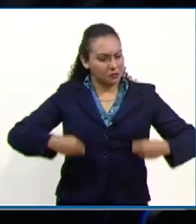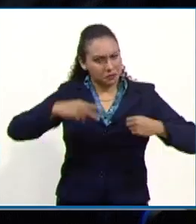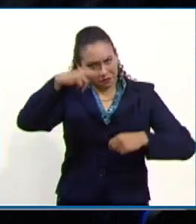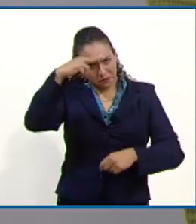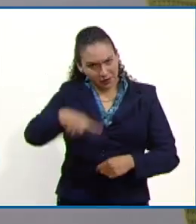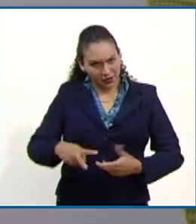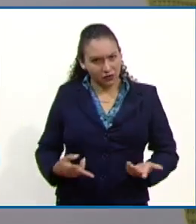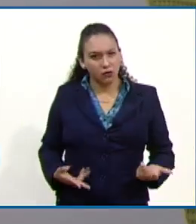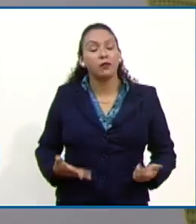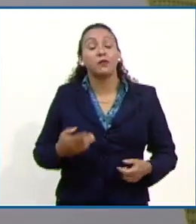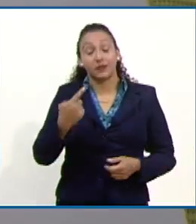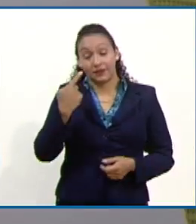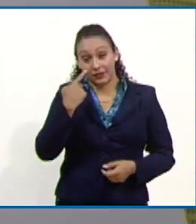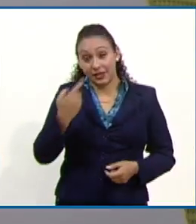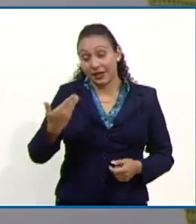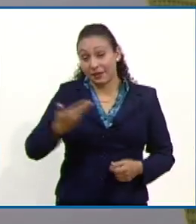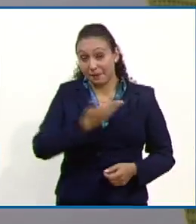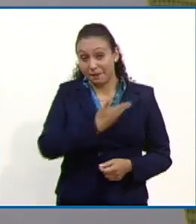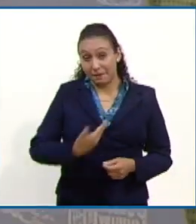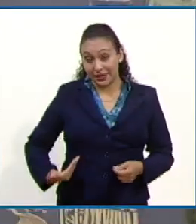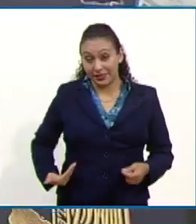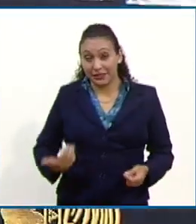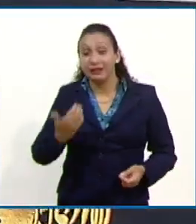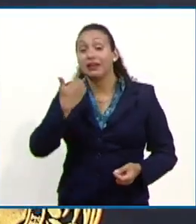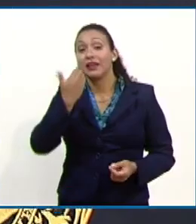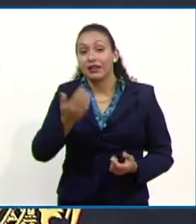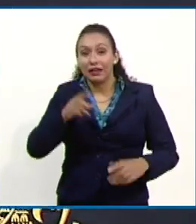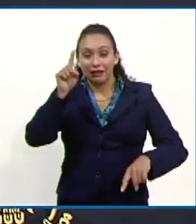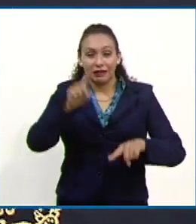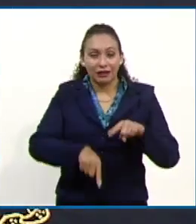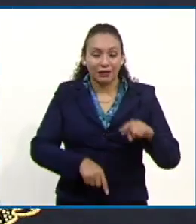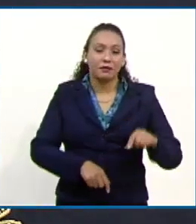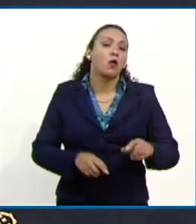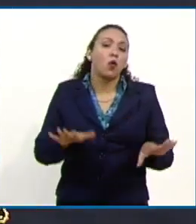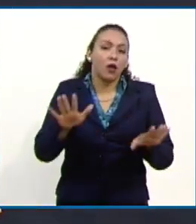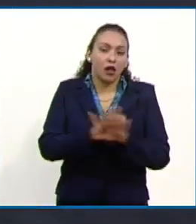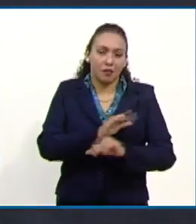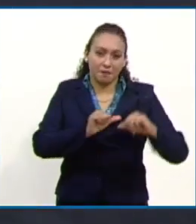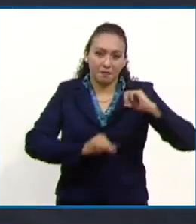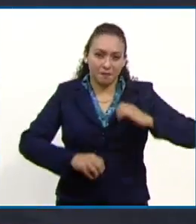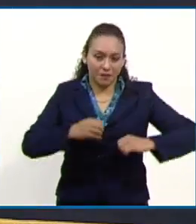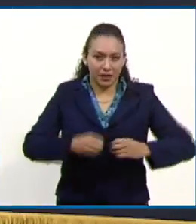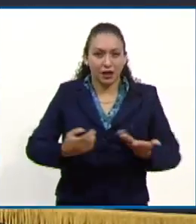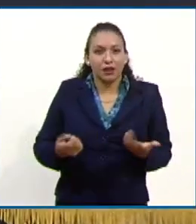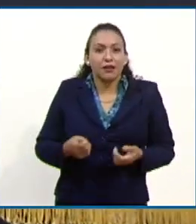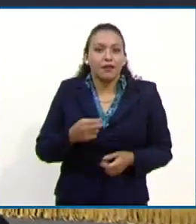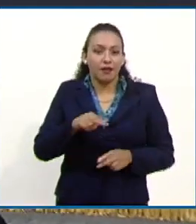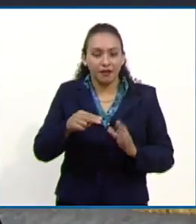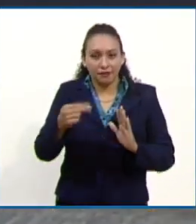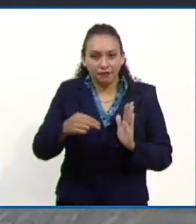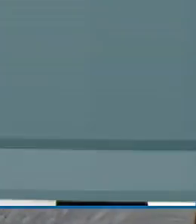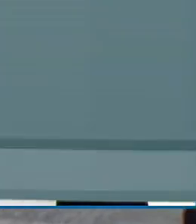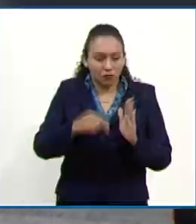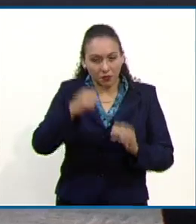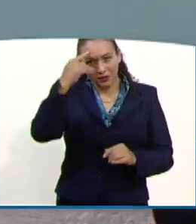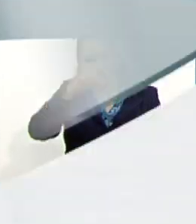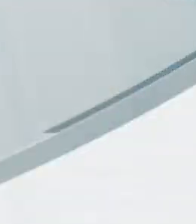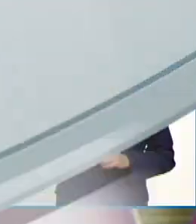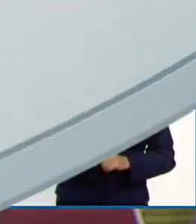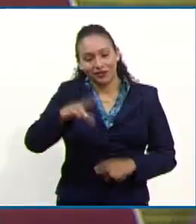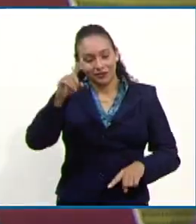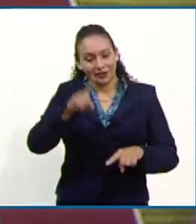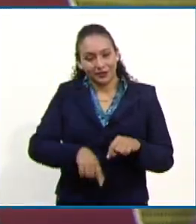busca ampliar lo que ya se había prohibido en la Ley de Amparo en materia de suspensión en normas generales.